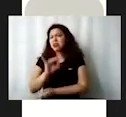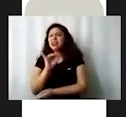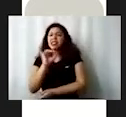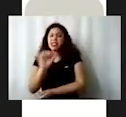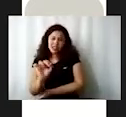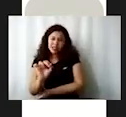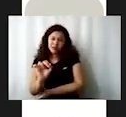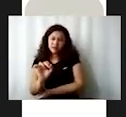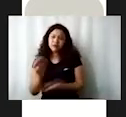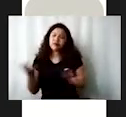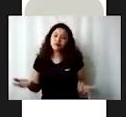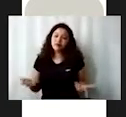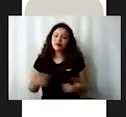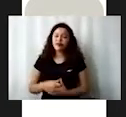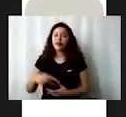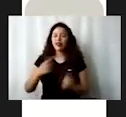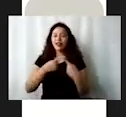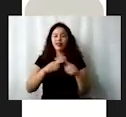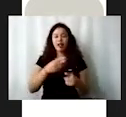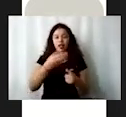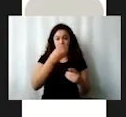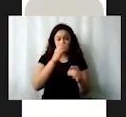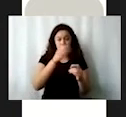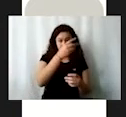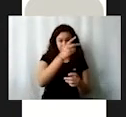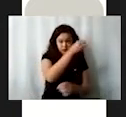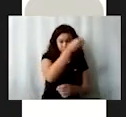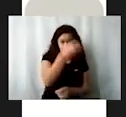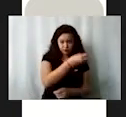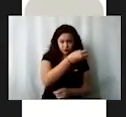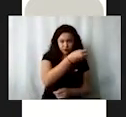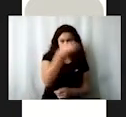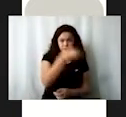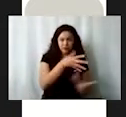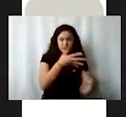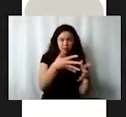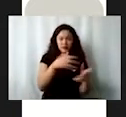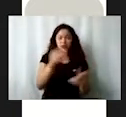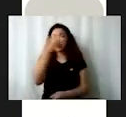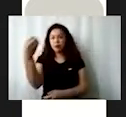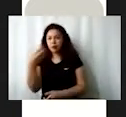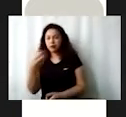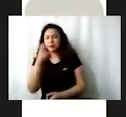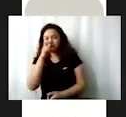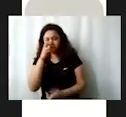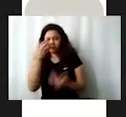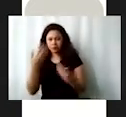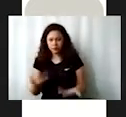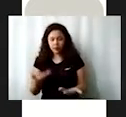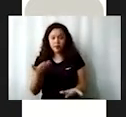pero esas son las diferencias entre una estructurada y una semiestructurada. Y estos son ejemplos